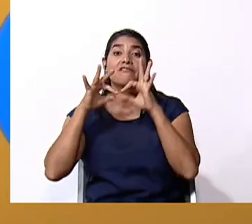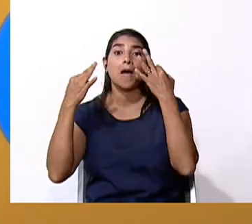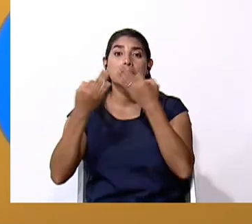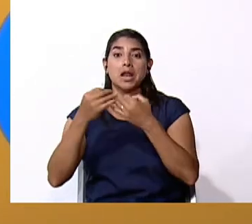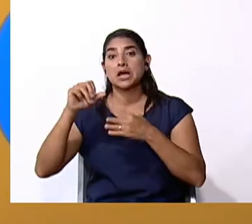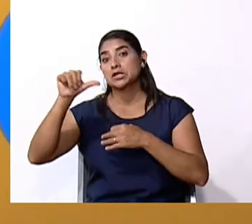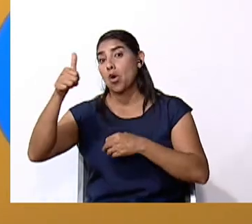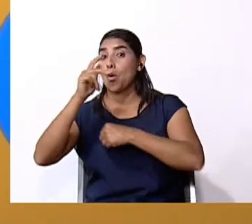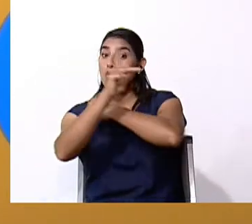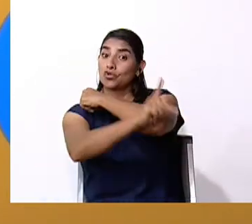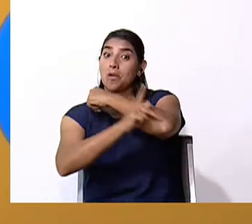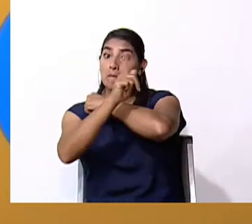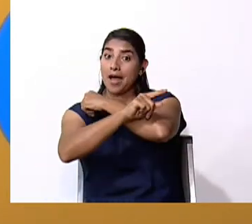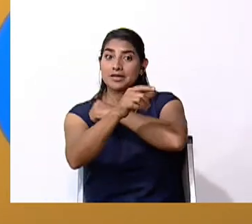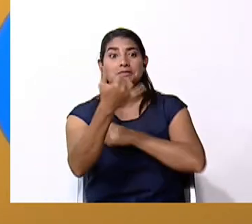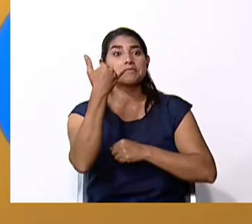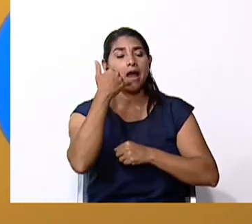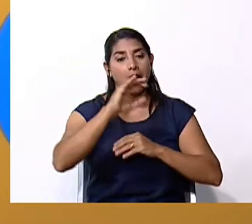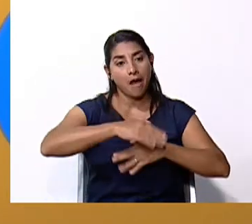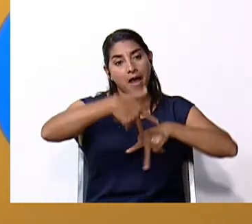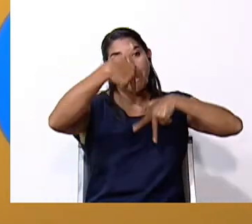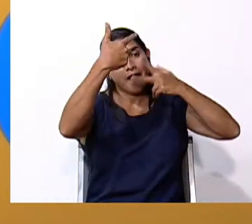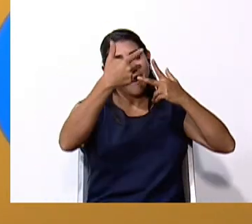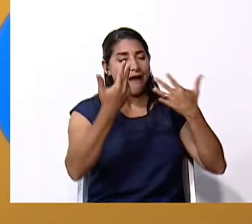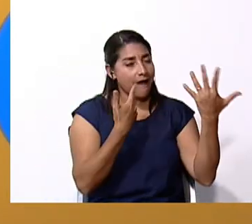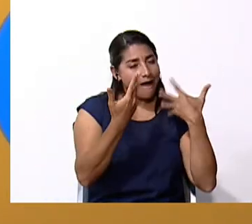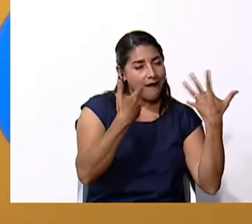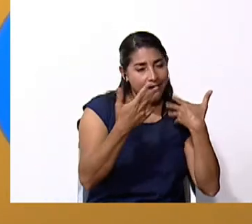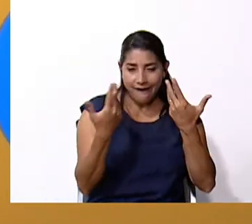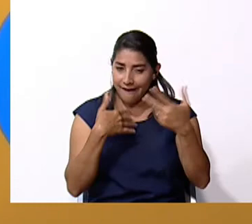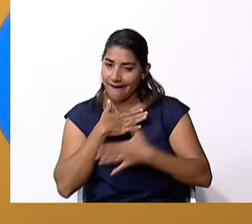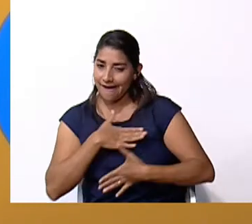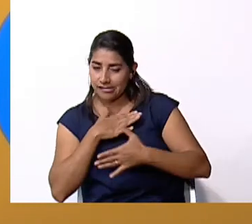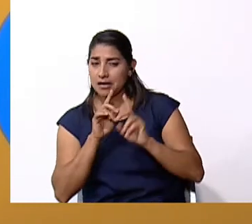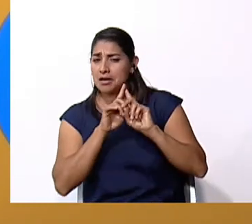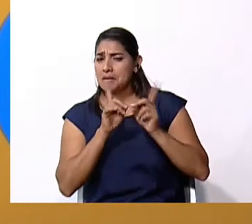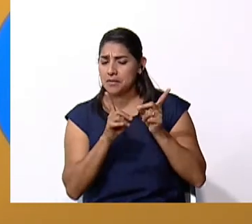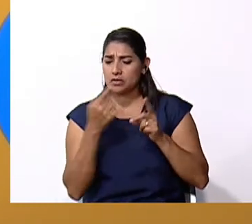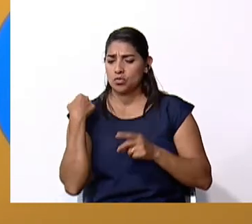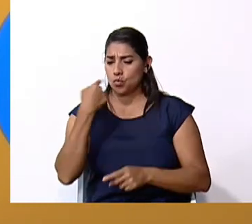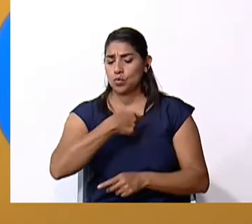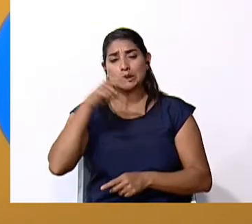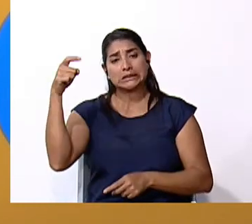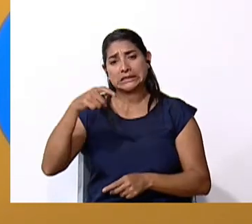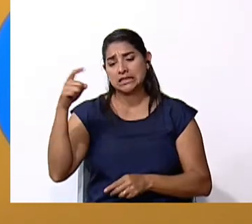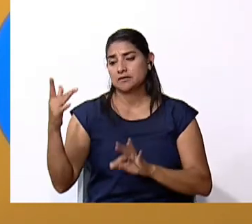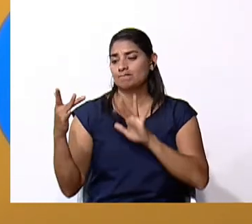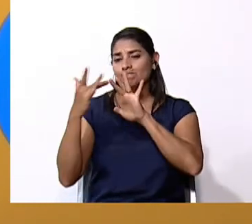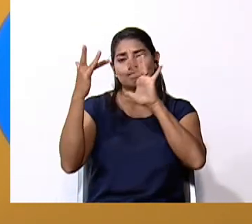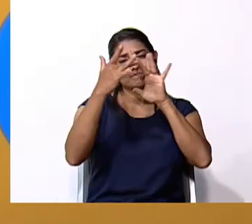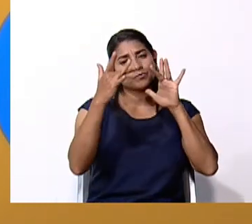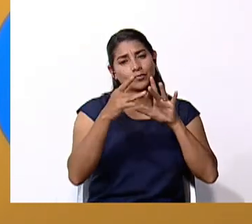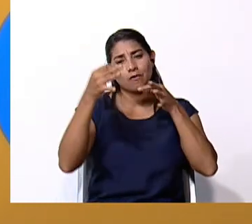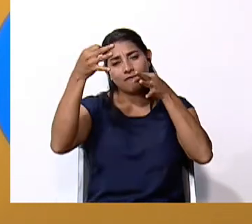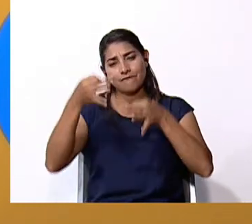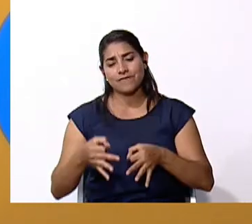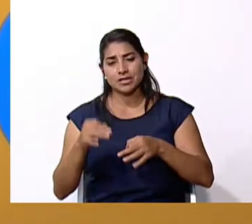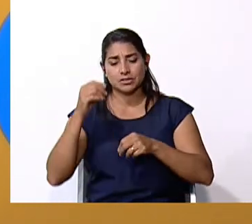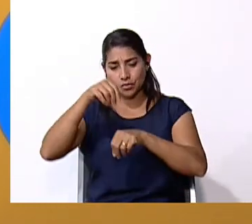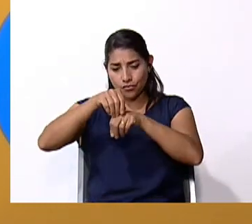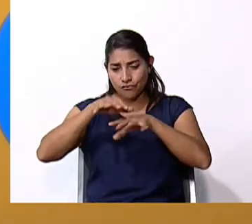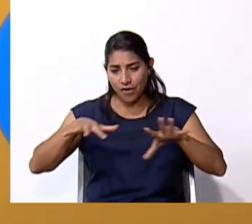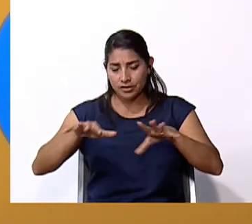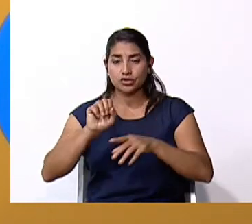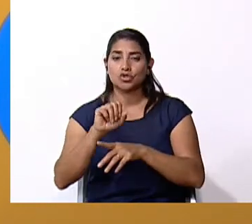que se encuentra fuera de nuestro país, por ejemplo. Pero en la realidad, nosotros necesitamos de las redes sociales